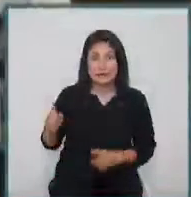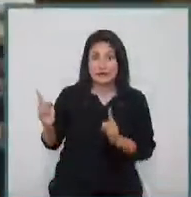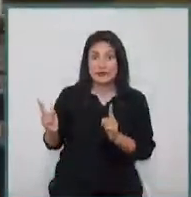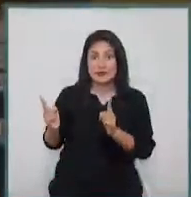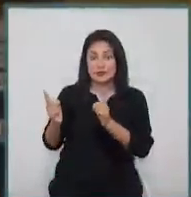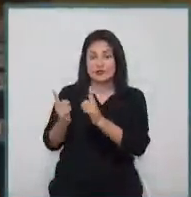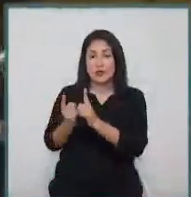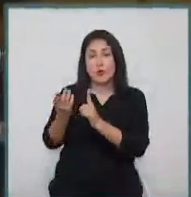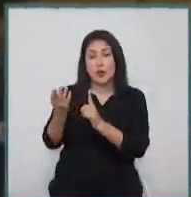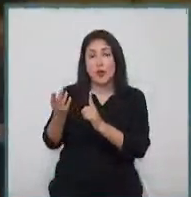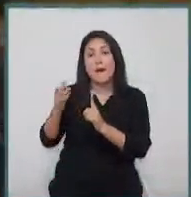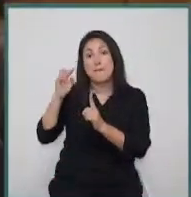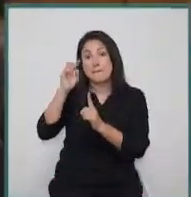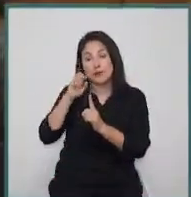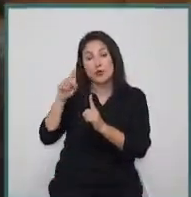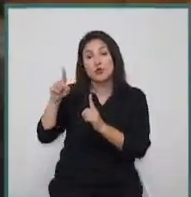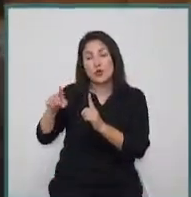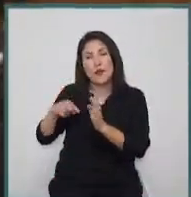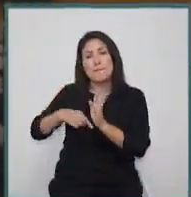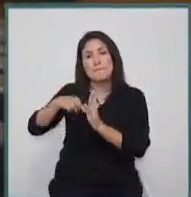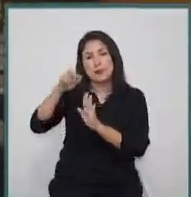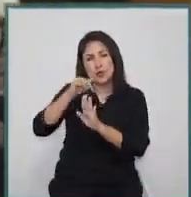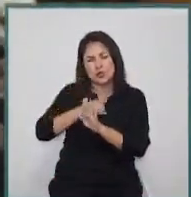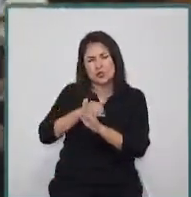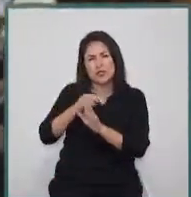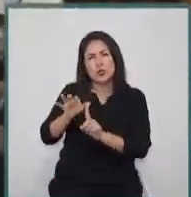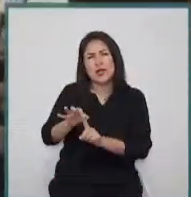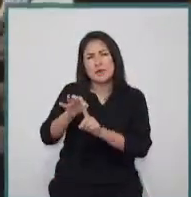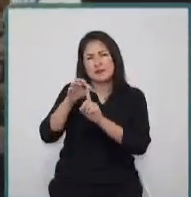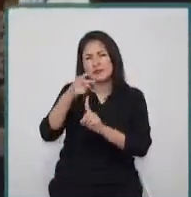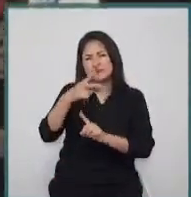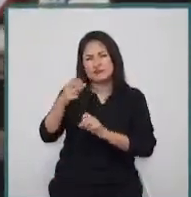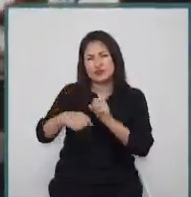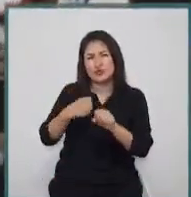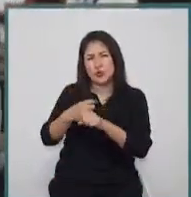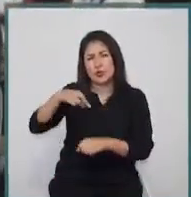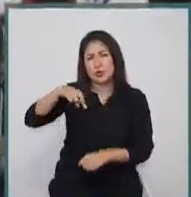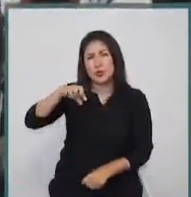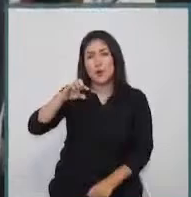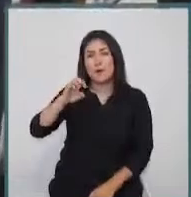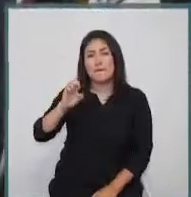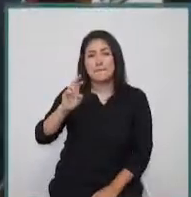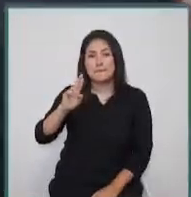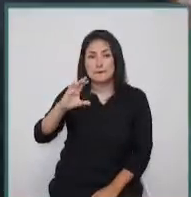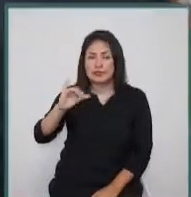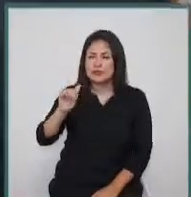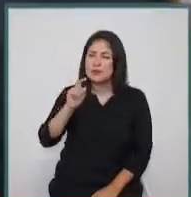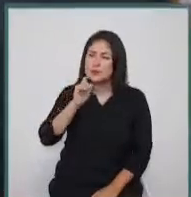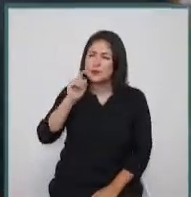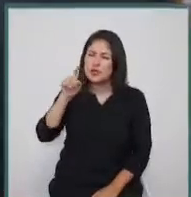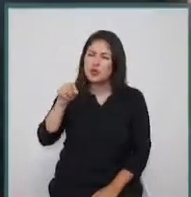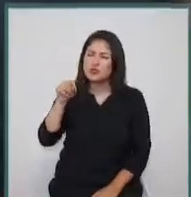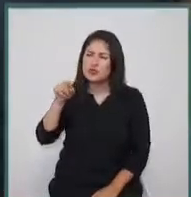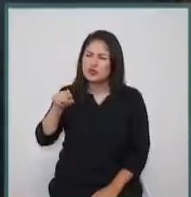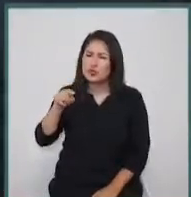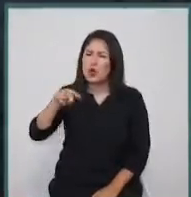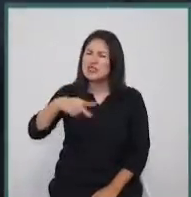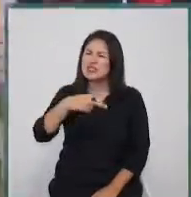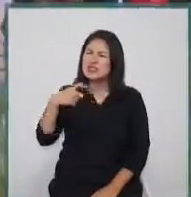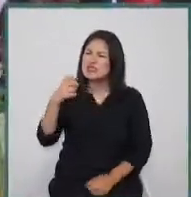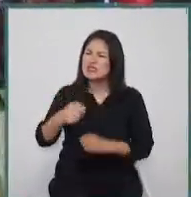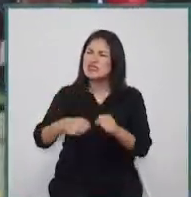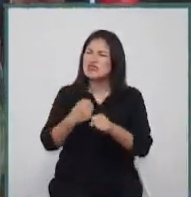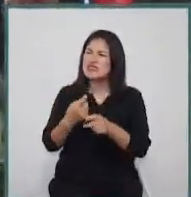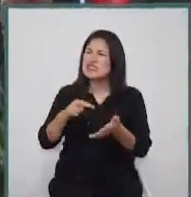Nos encontramos en Puno con el director del Proyecto Especial Bicentenario, Percy Barranzuela. ¿Qué significa la